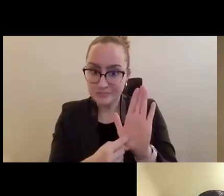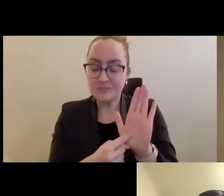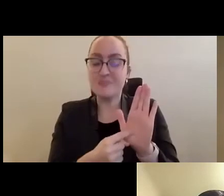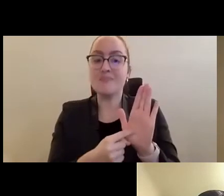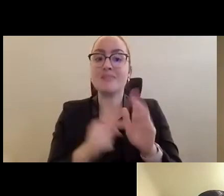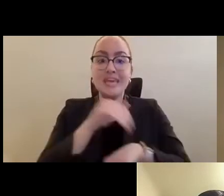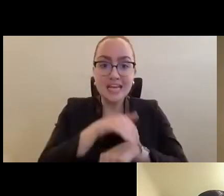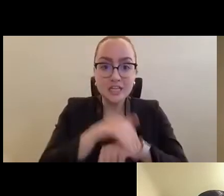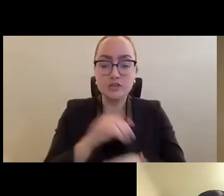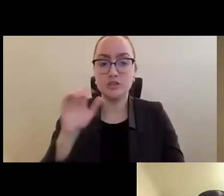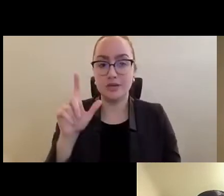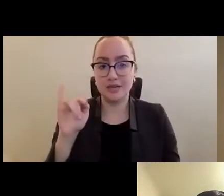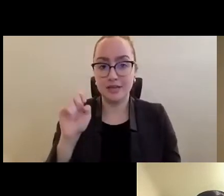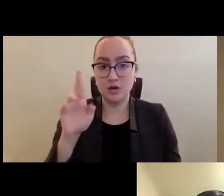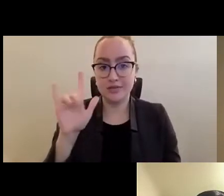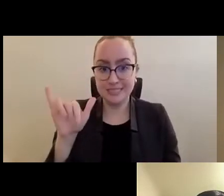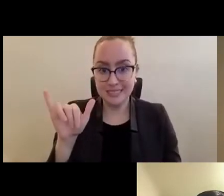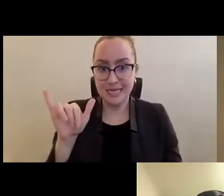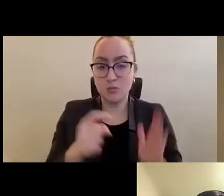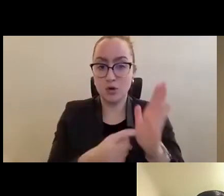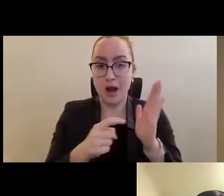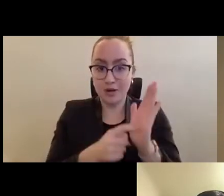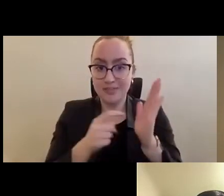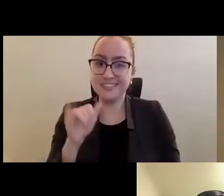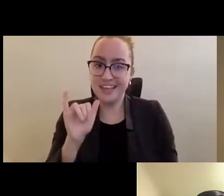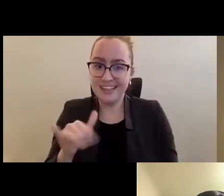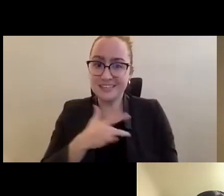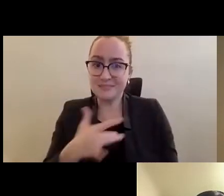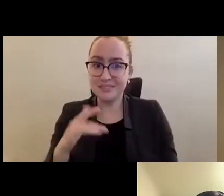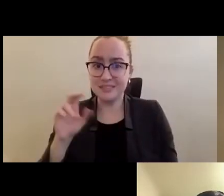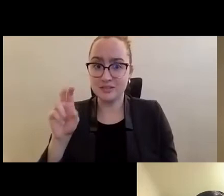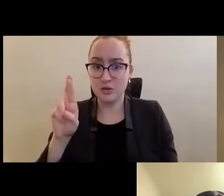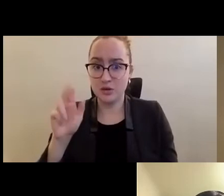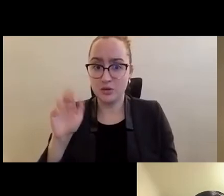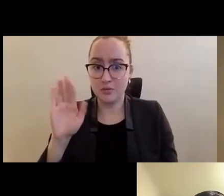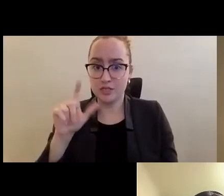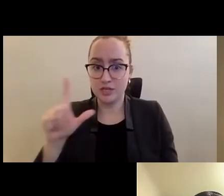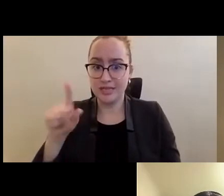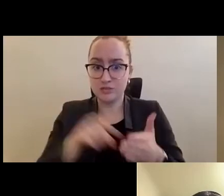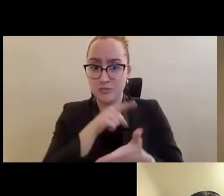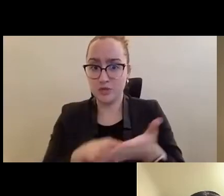Esto también es parecido a otros requisitos